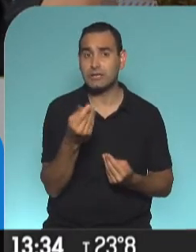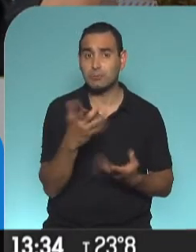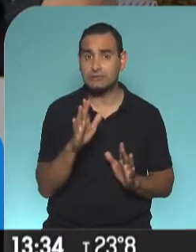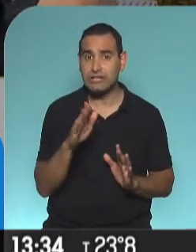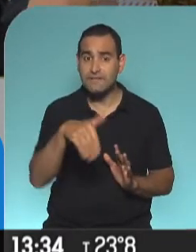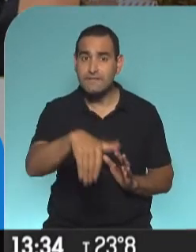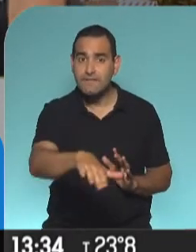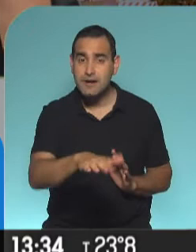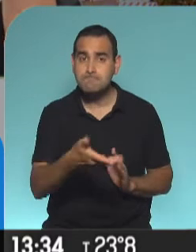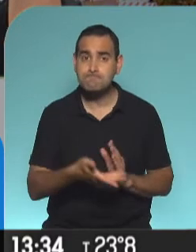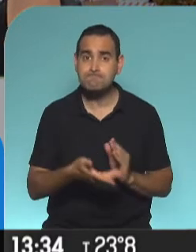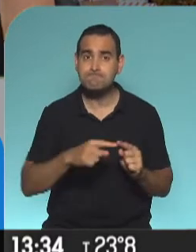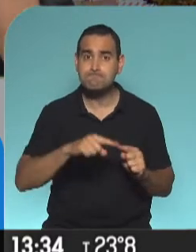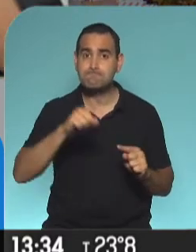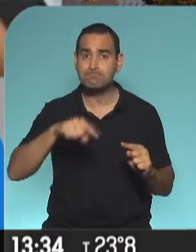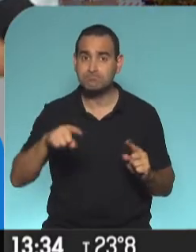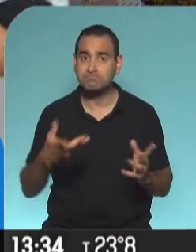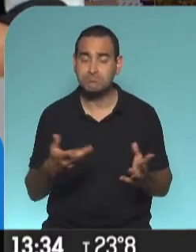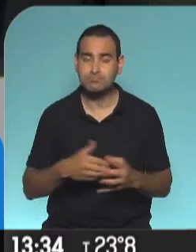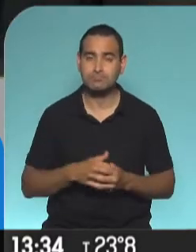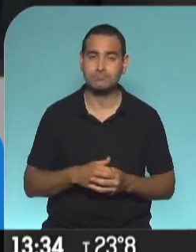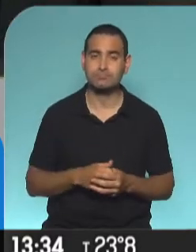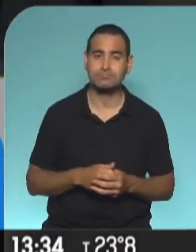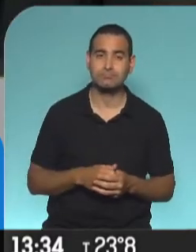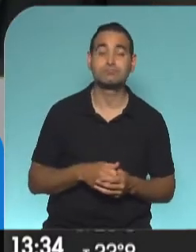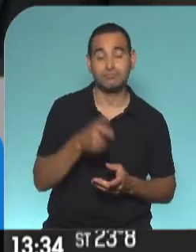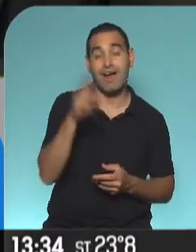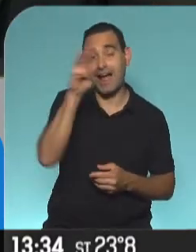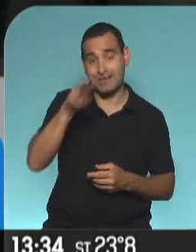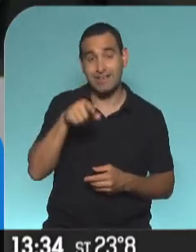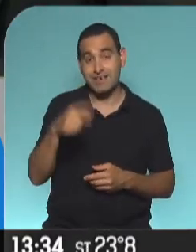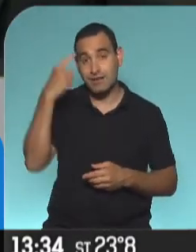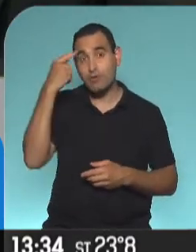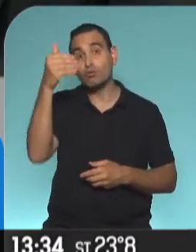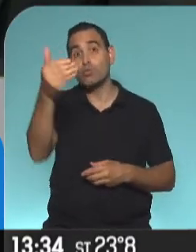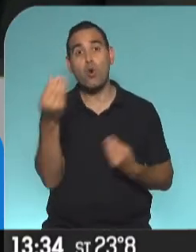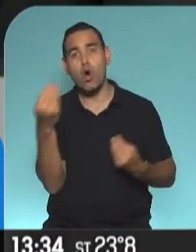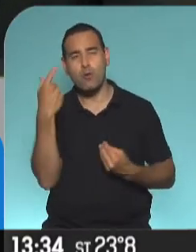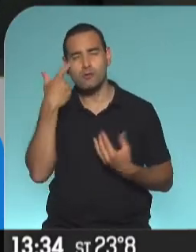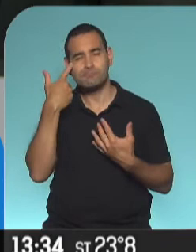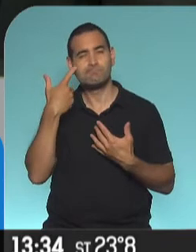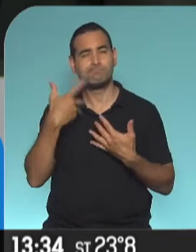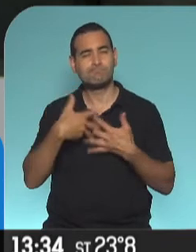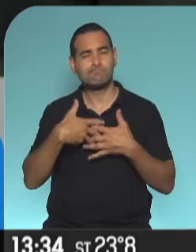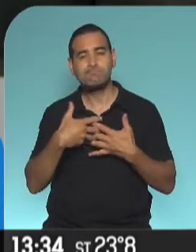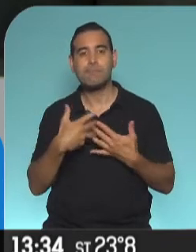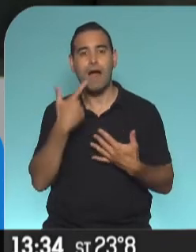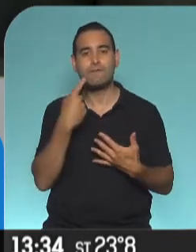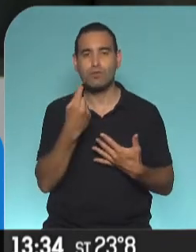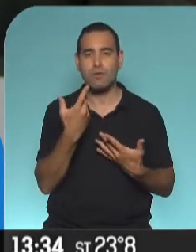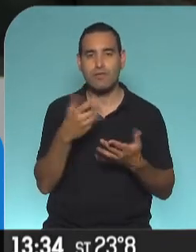llegar a suceder justamente con la nueva fórmula. Bueno, esto es lo que hizo el ANSES justamente en este estudio. Proyectó, de acuerdo a los datos